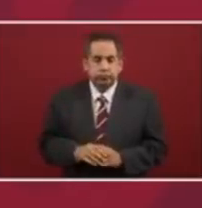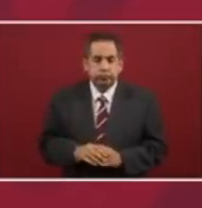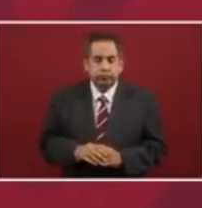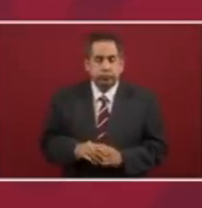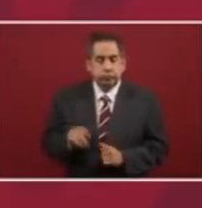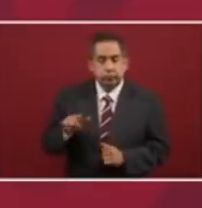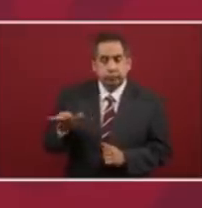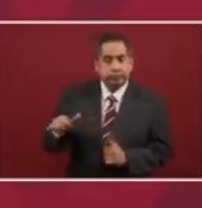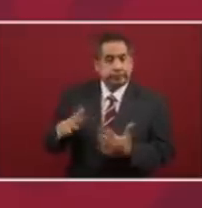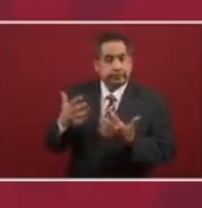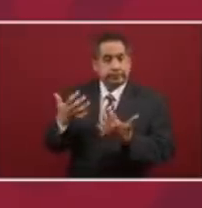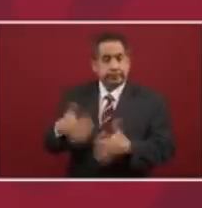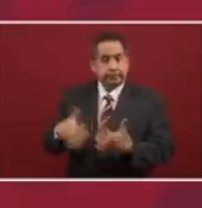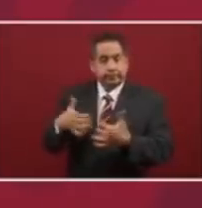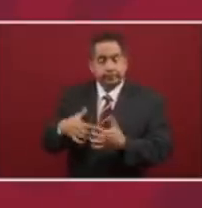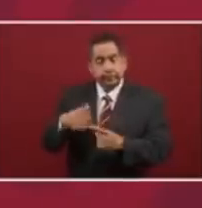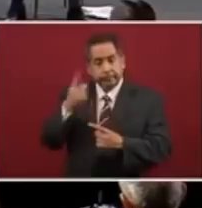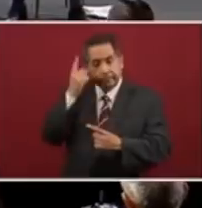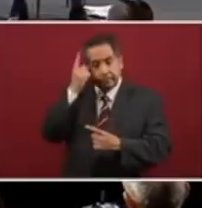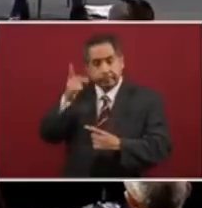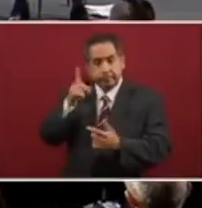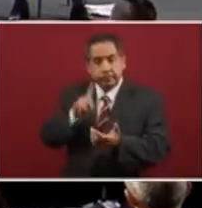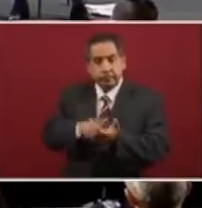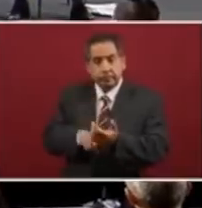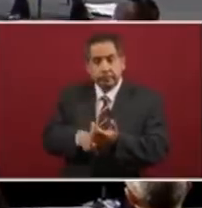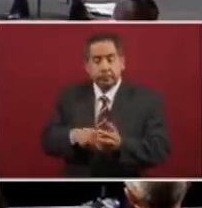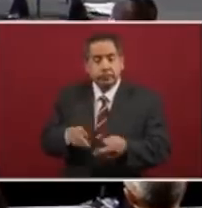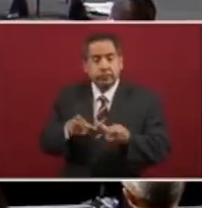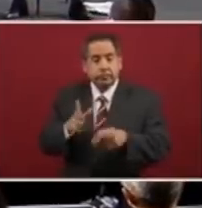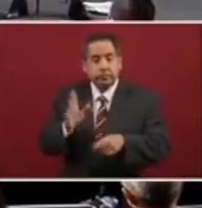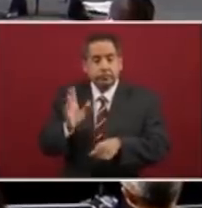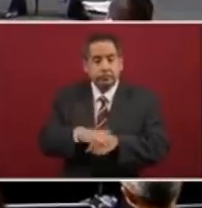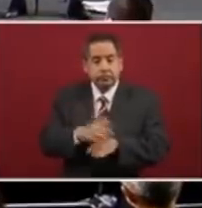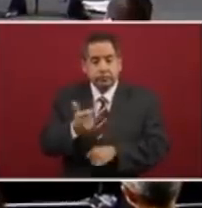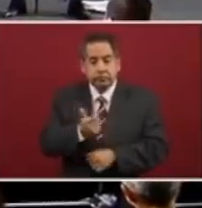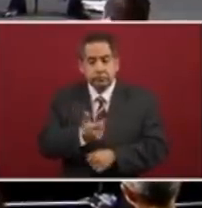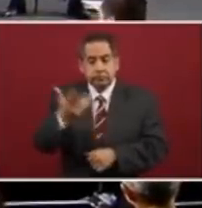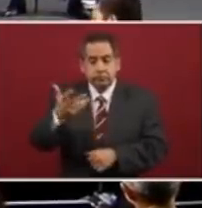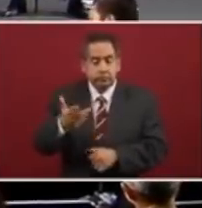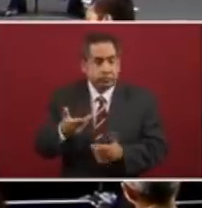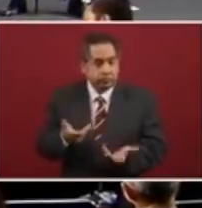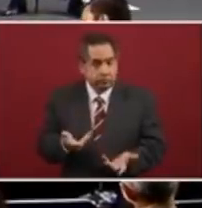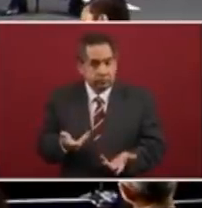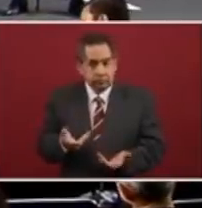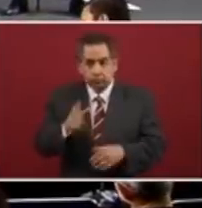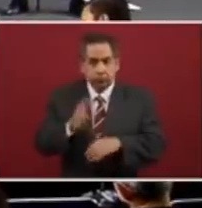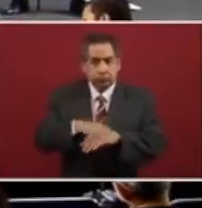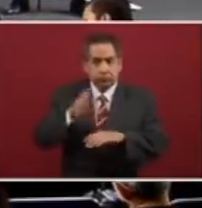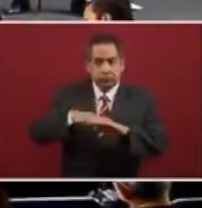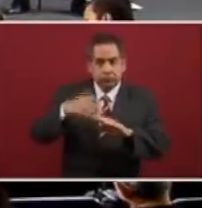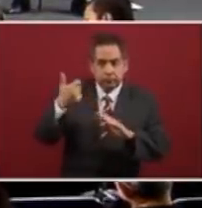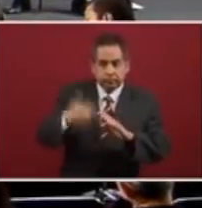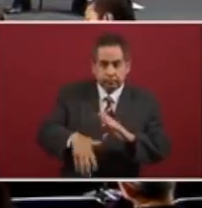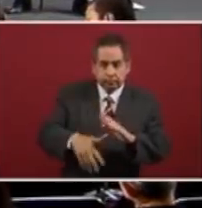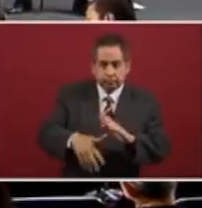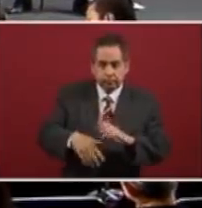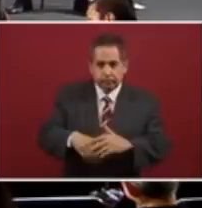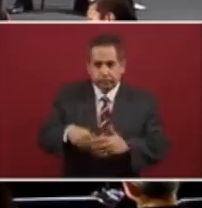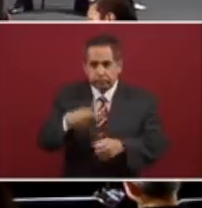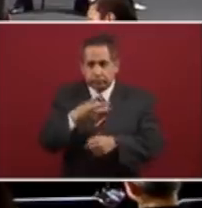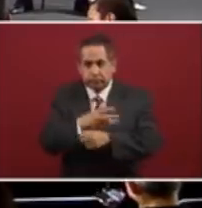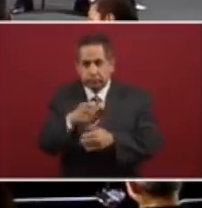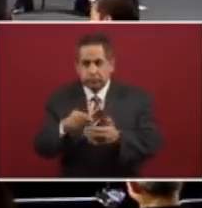esa empresa es de las que venden más caro no más barato es el tercer